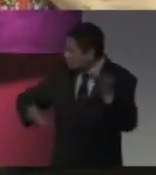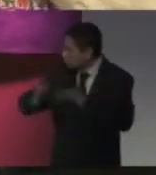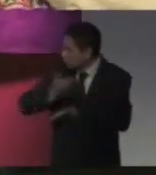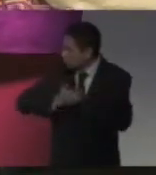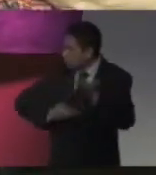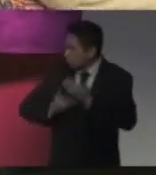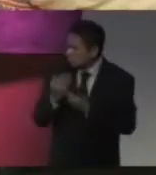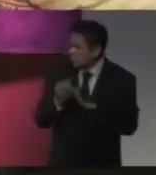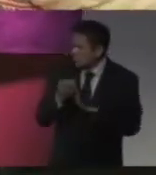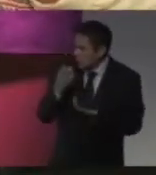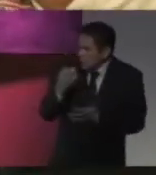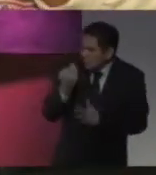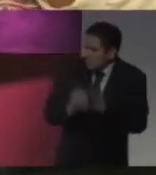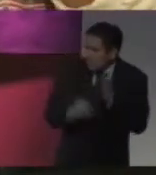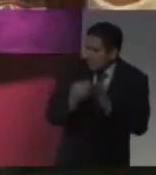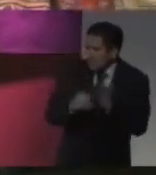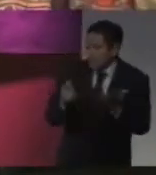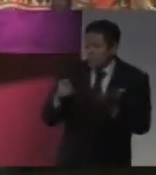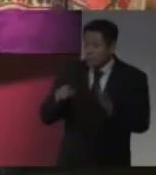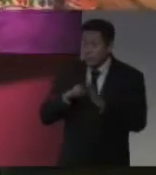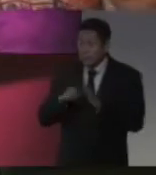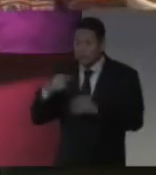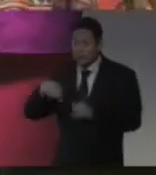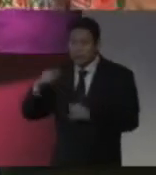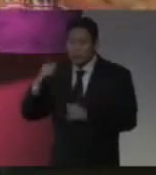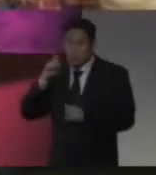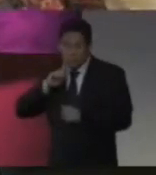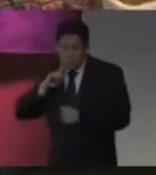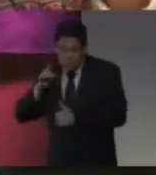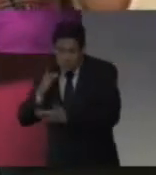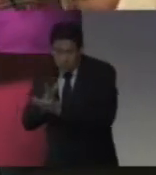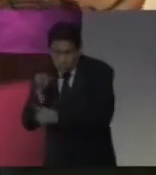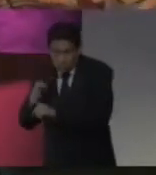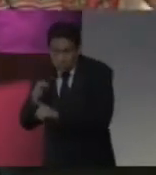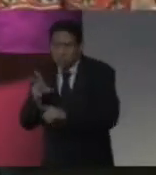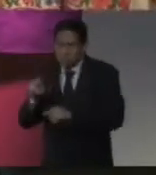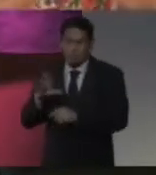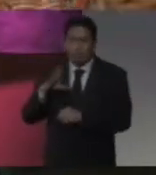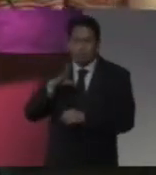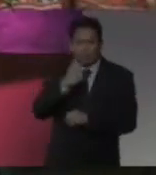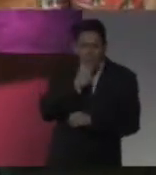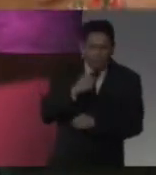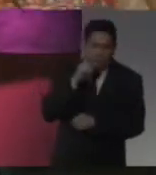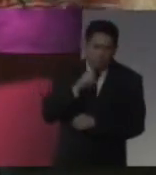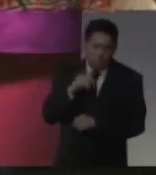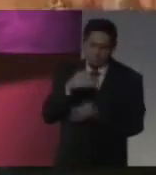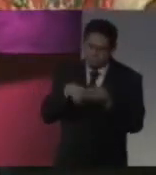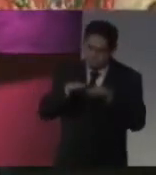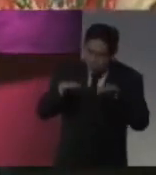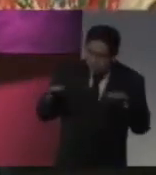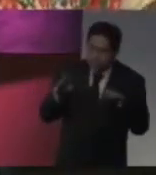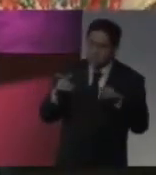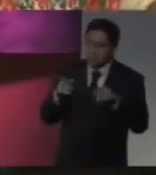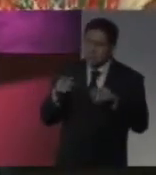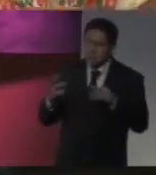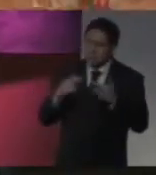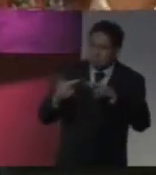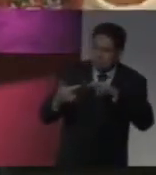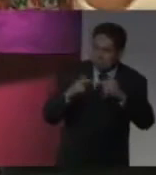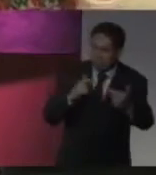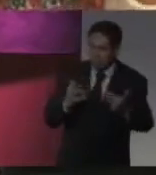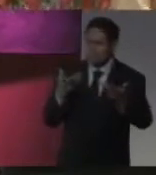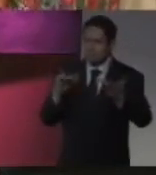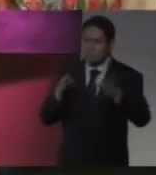relaciones solo de las mujeres, sino de hombres y mujeres, ¿verdad?, y que hay